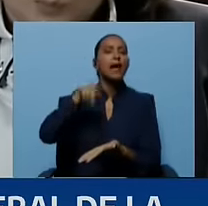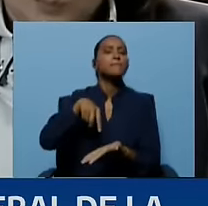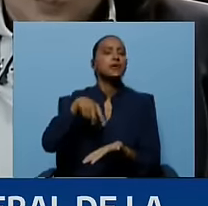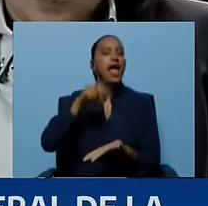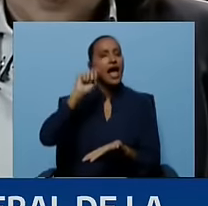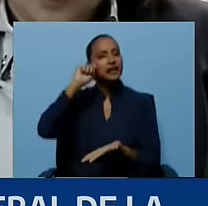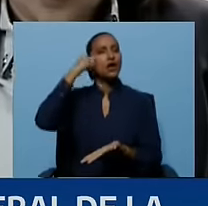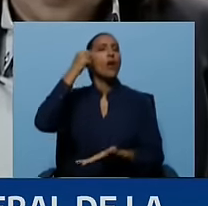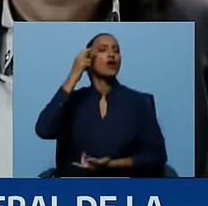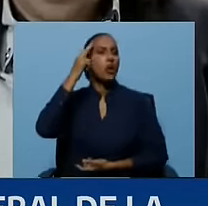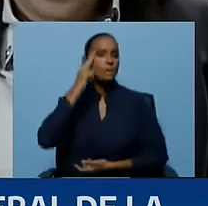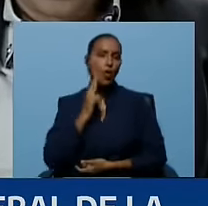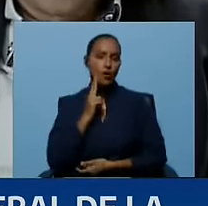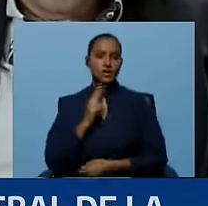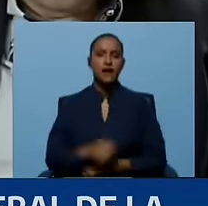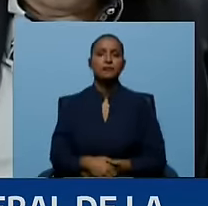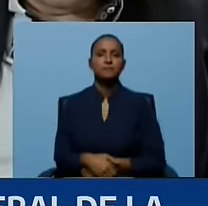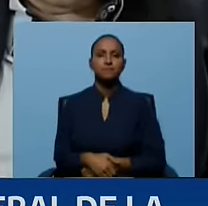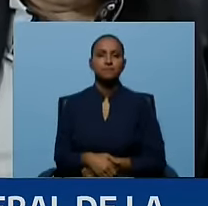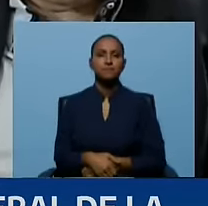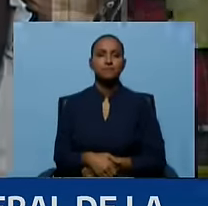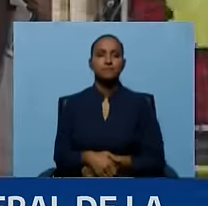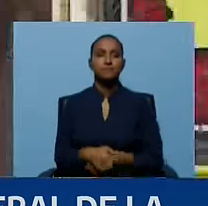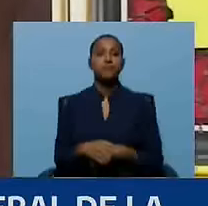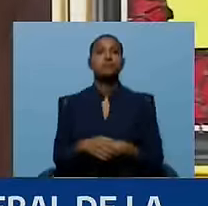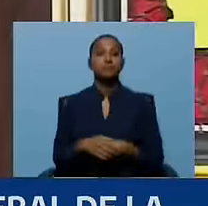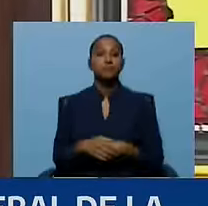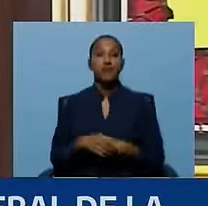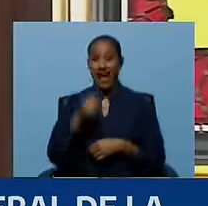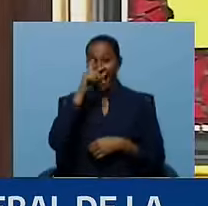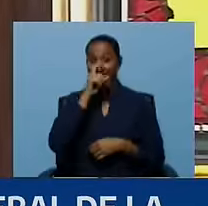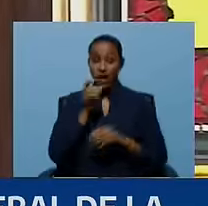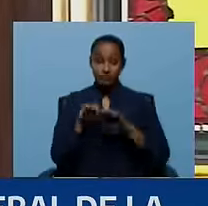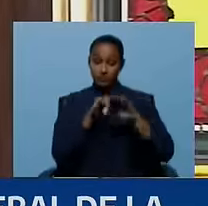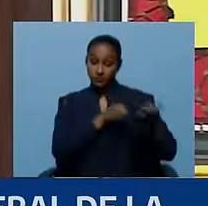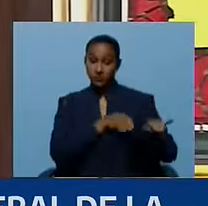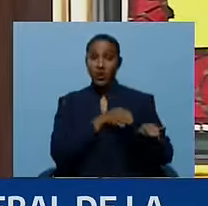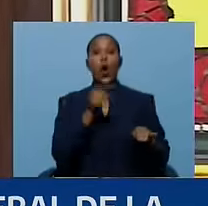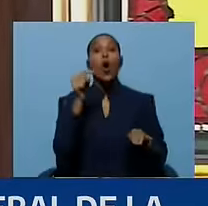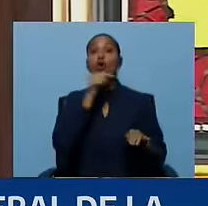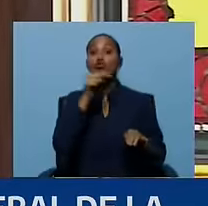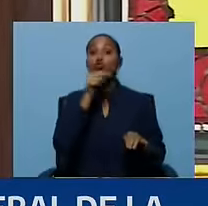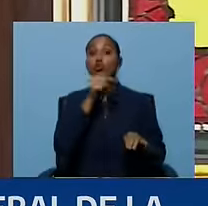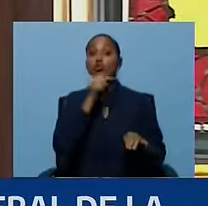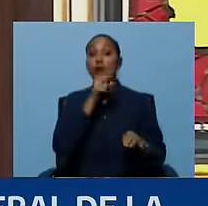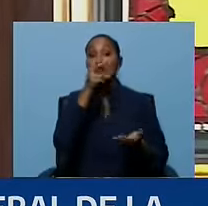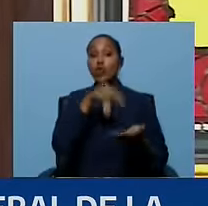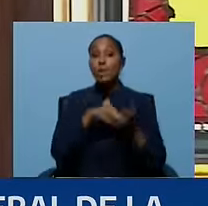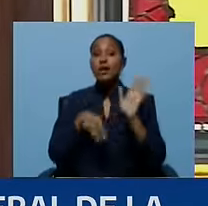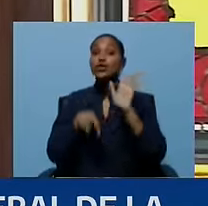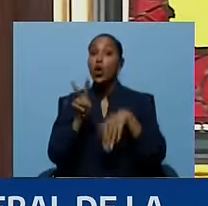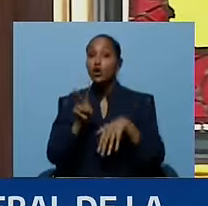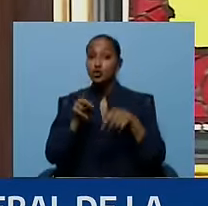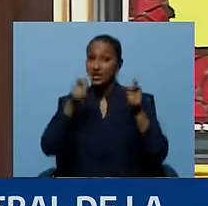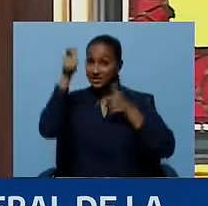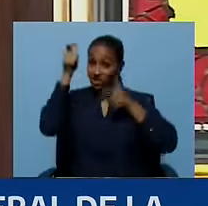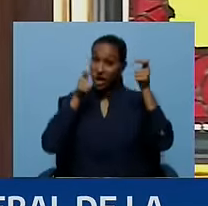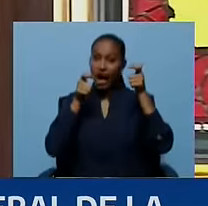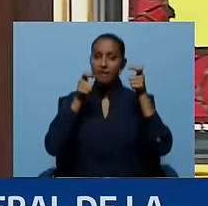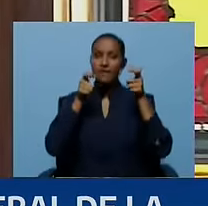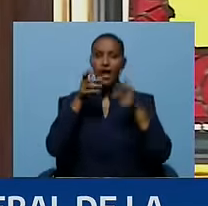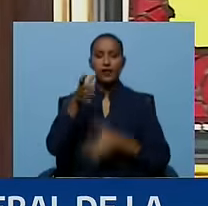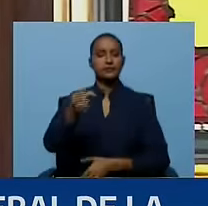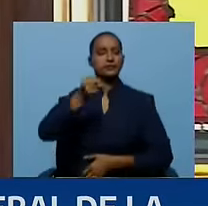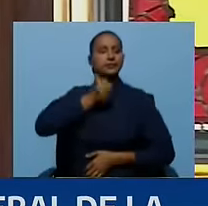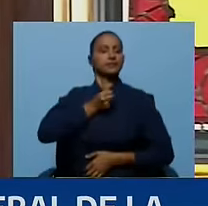Y después, en octubre de 2012, Chávez entonces tomó ese espíritu